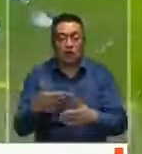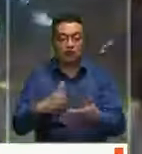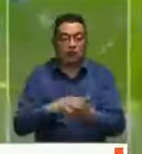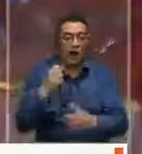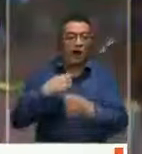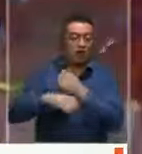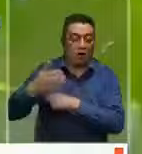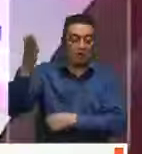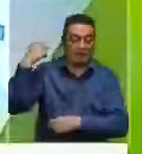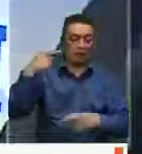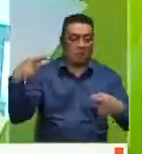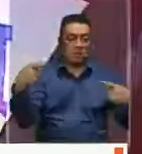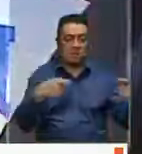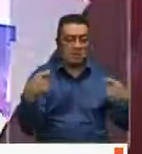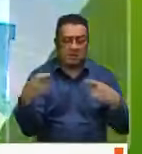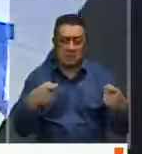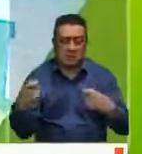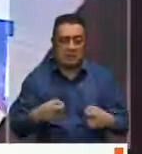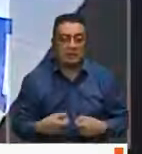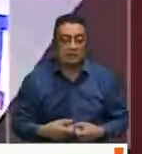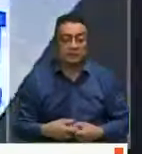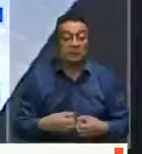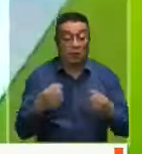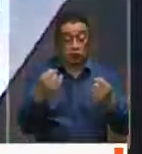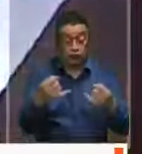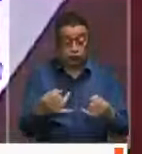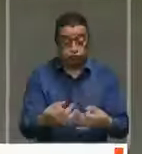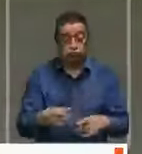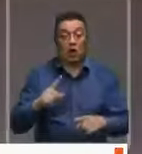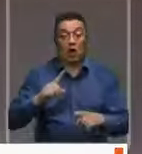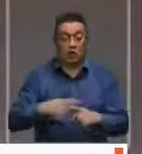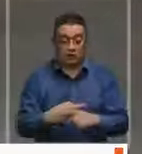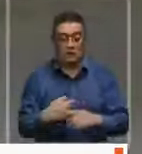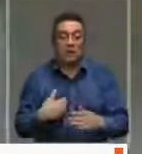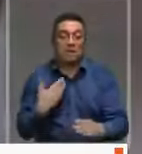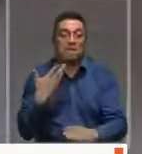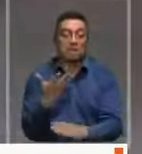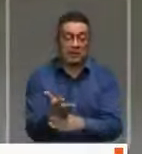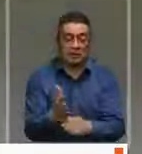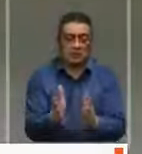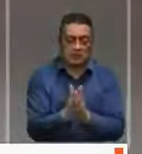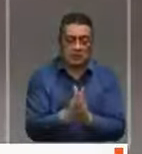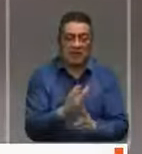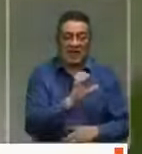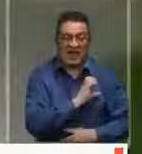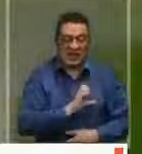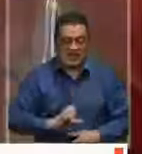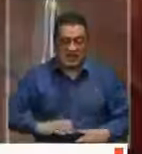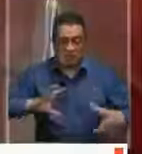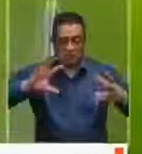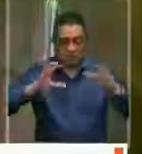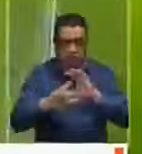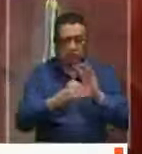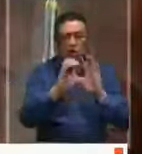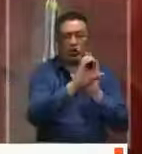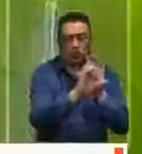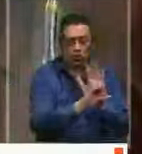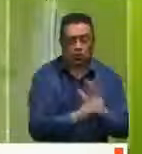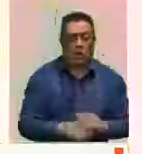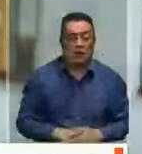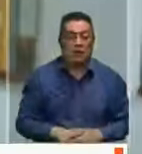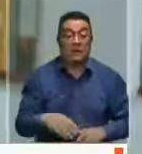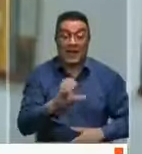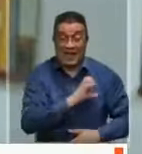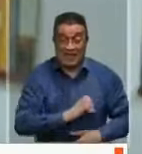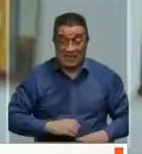año pasado en Balaceras. Cifras que reflotan una petición de decretar el estado de excepción constitucional. Con el estado de